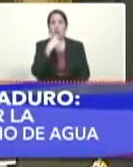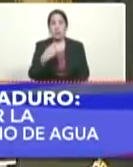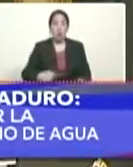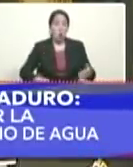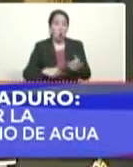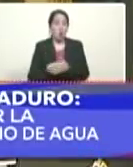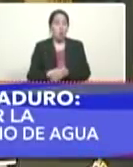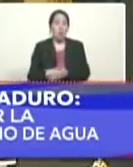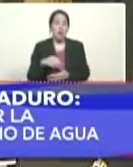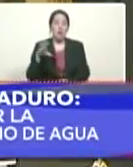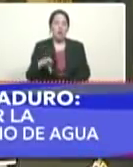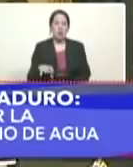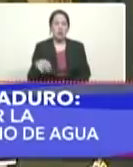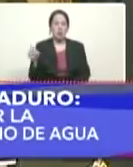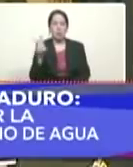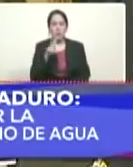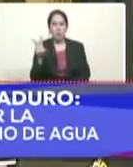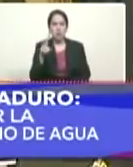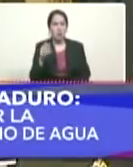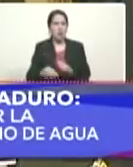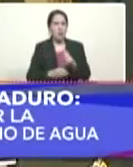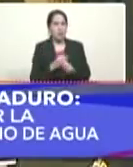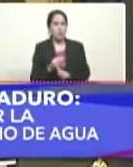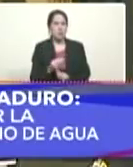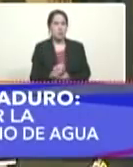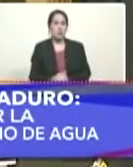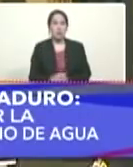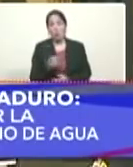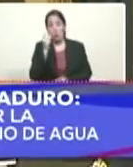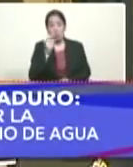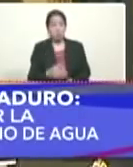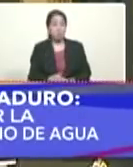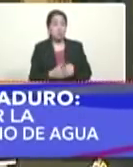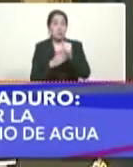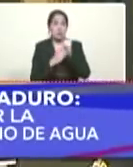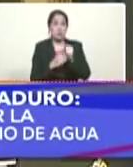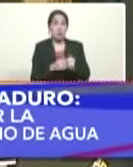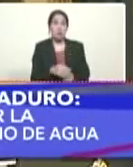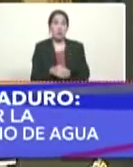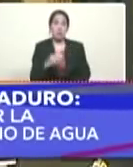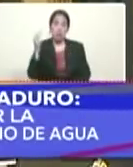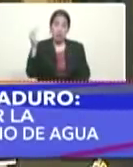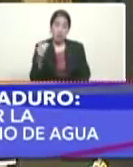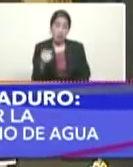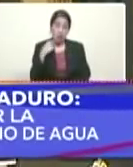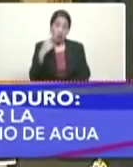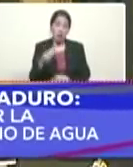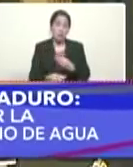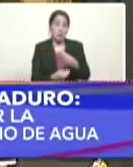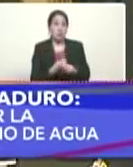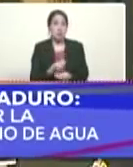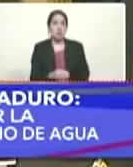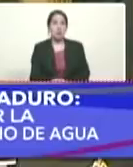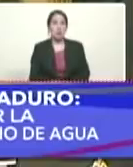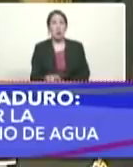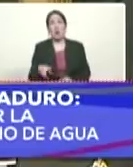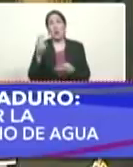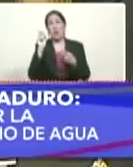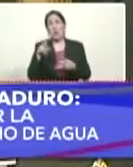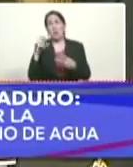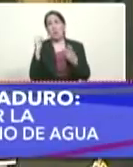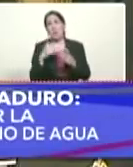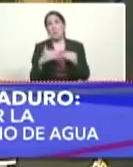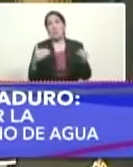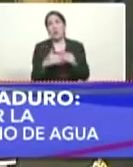en venezuela el gran líder garcía palomo venid a dar el golpe de estado en venezuela y por eso cobro millones de